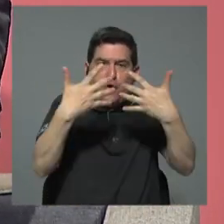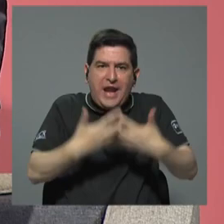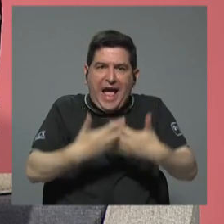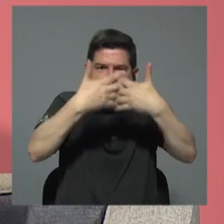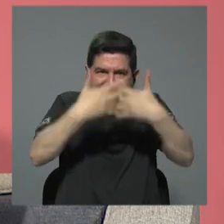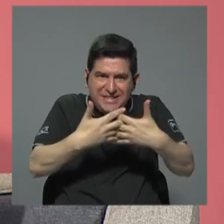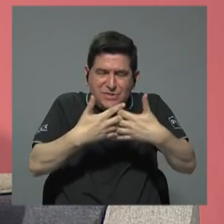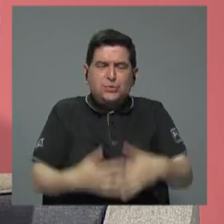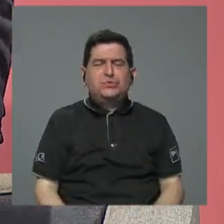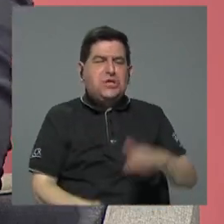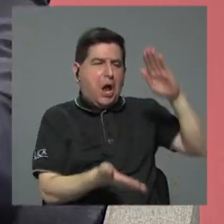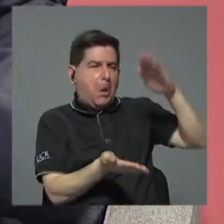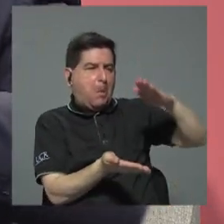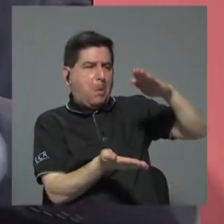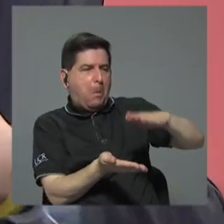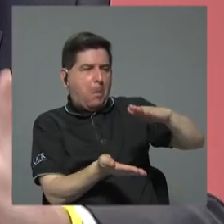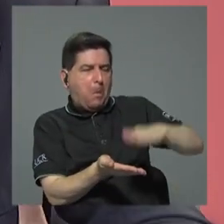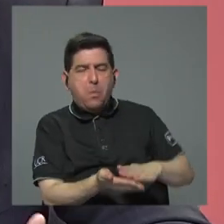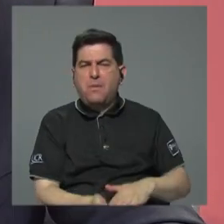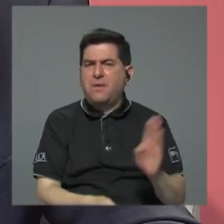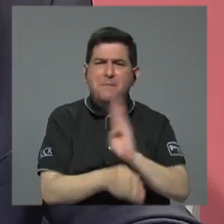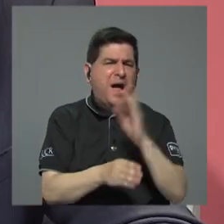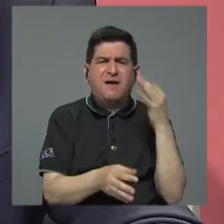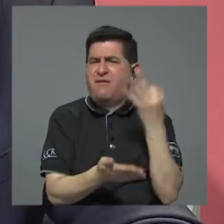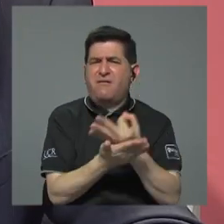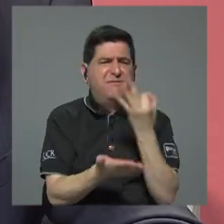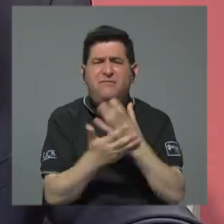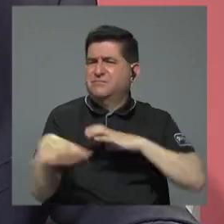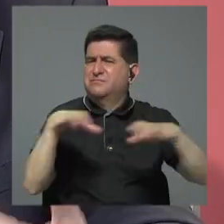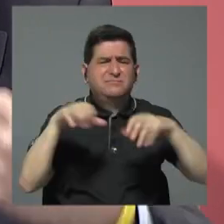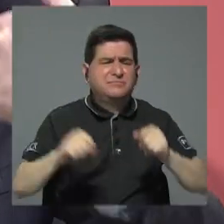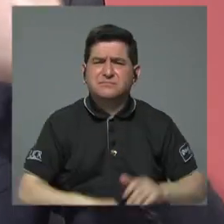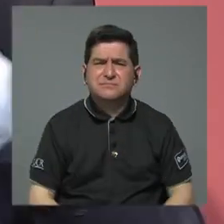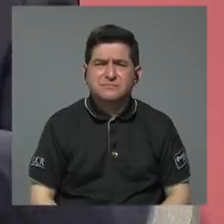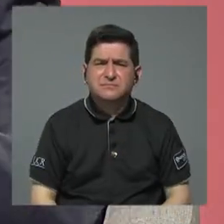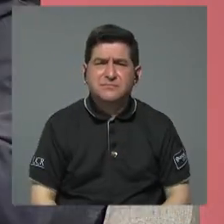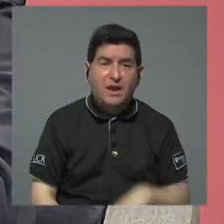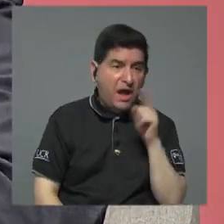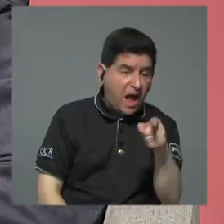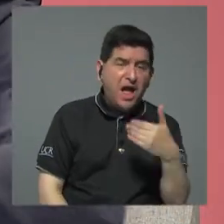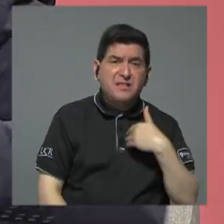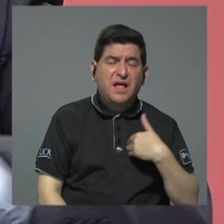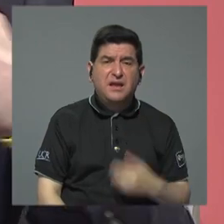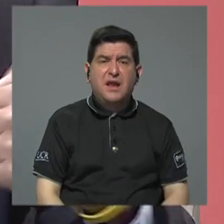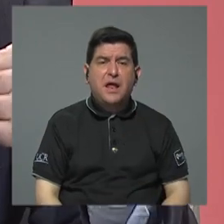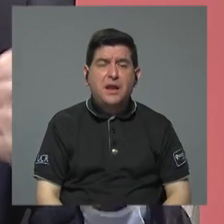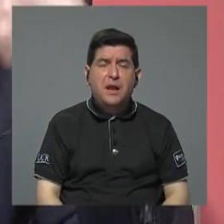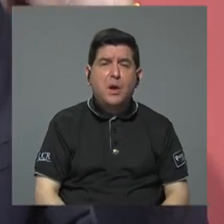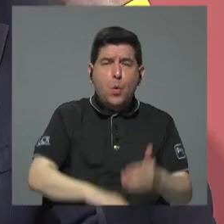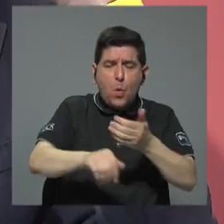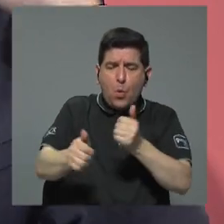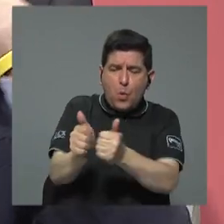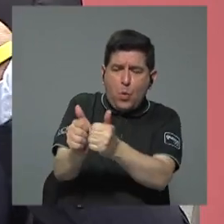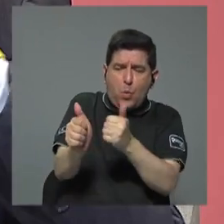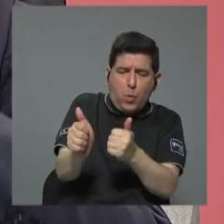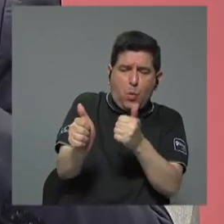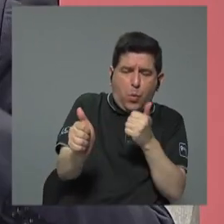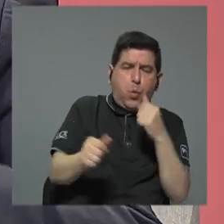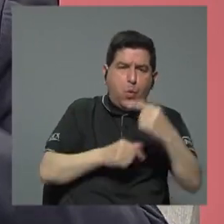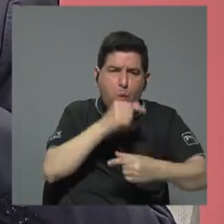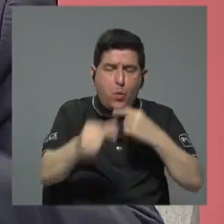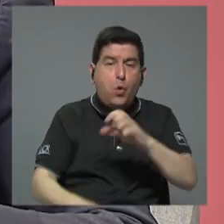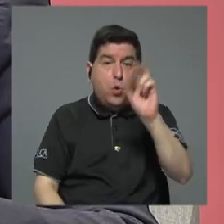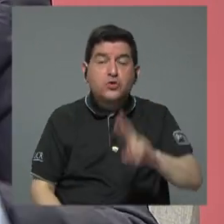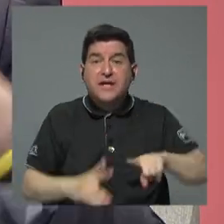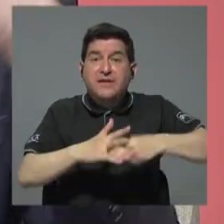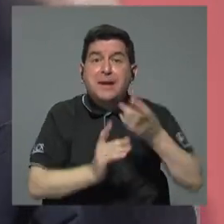que está en decadencia. Los bancos no están financiando estas actividades. Más bien hay un retiro paulatino. Costa Rica tendría que empezar